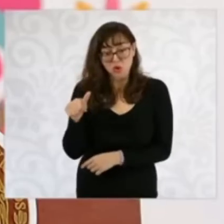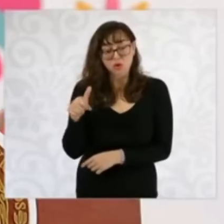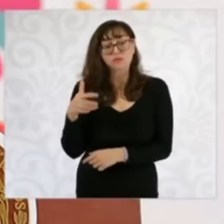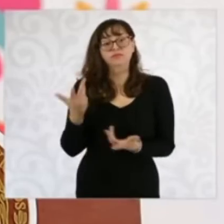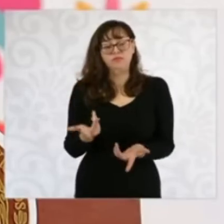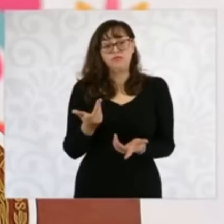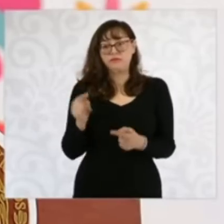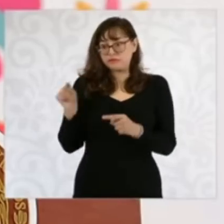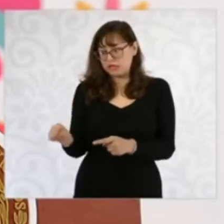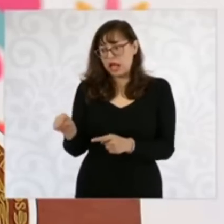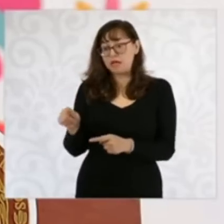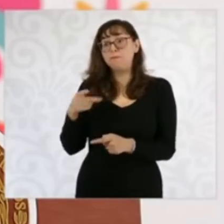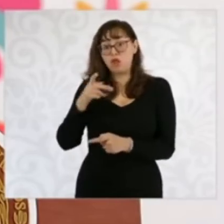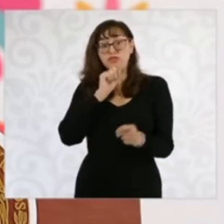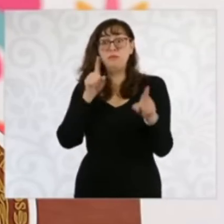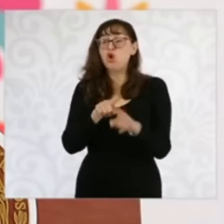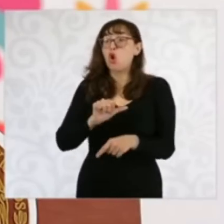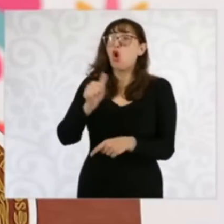el Otis, sino en otros